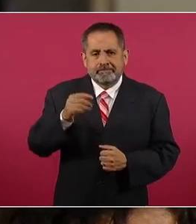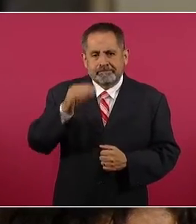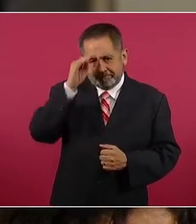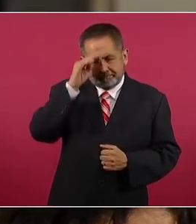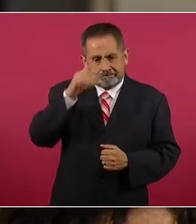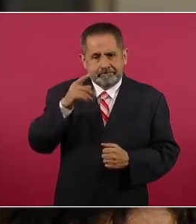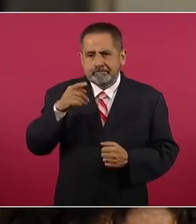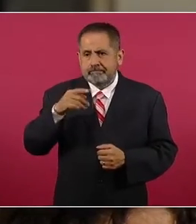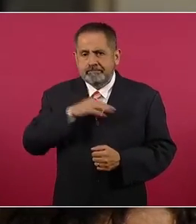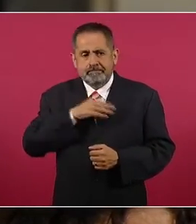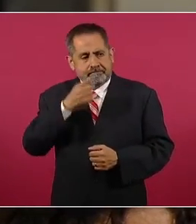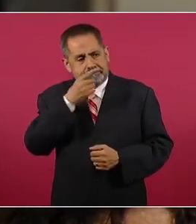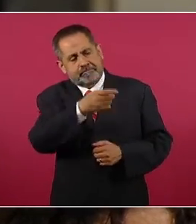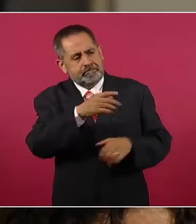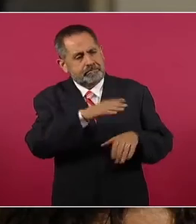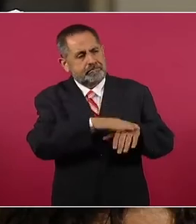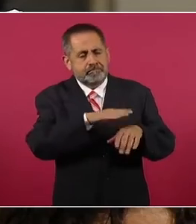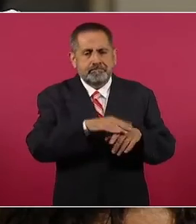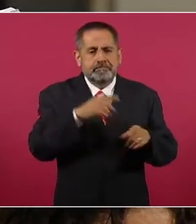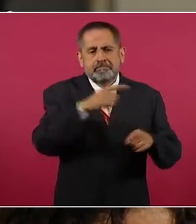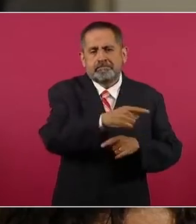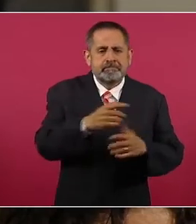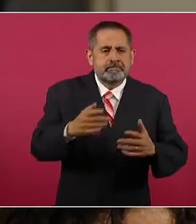qué le podría decir, porque